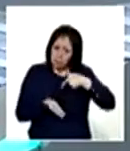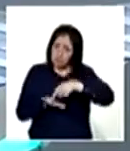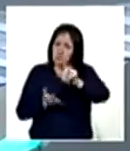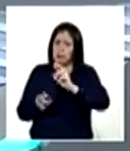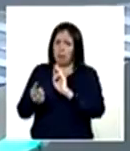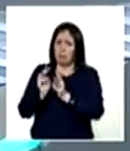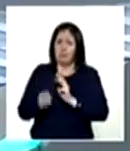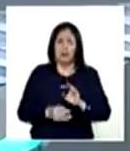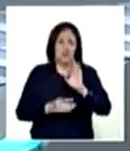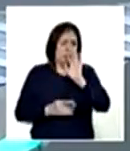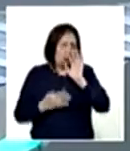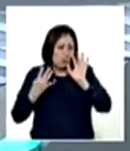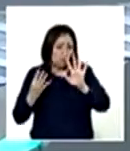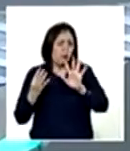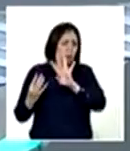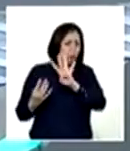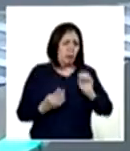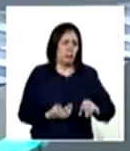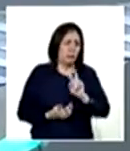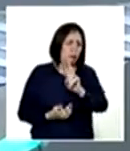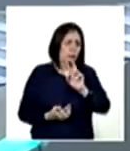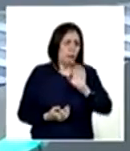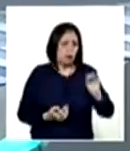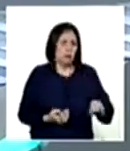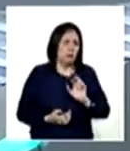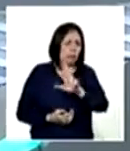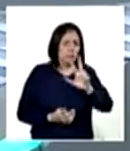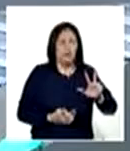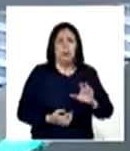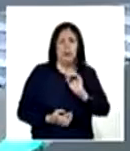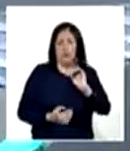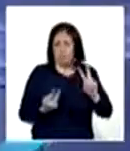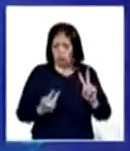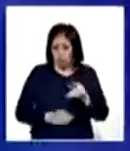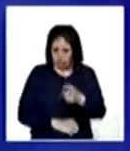WhatsApp 940-203-302. No se olvide de escribirnos.